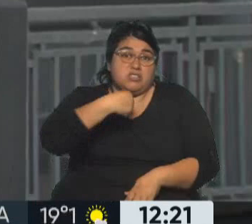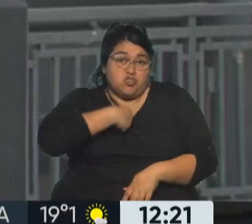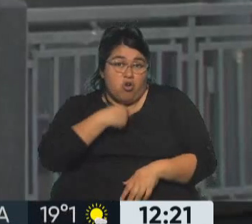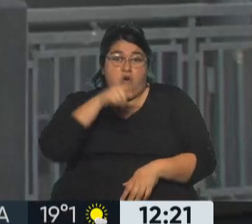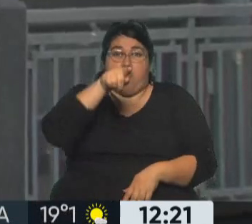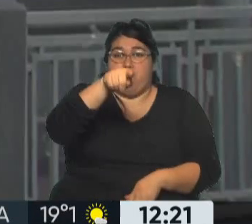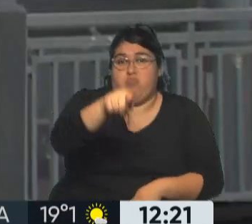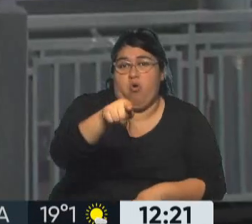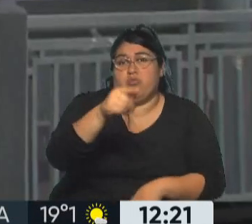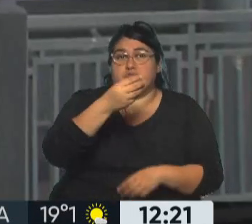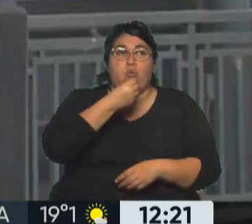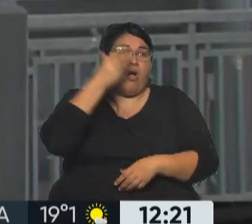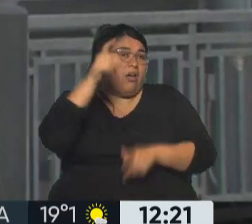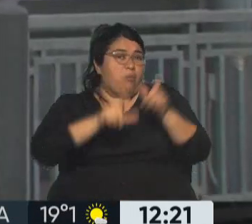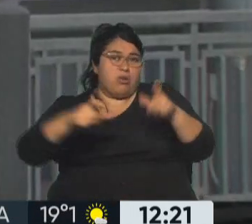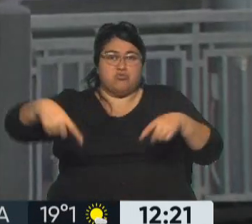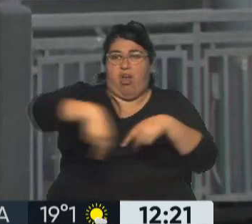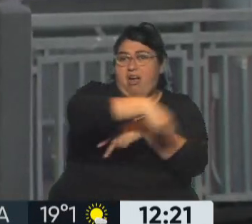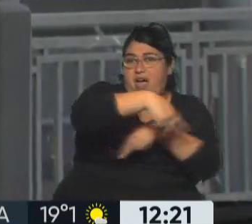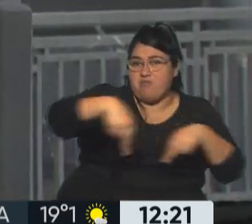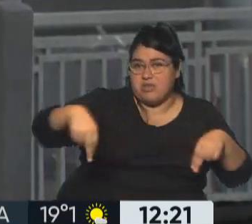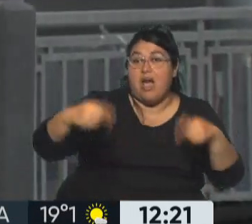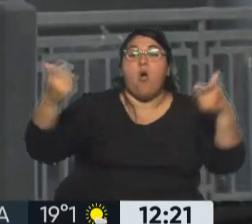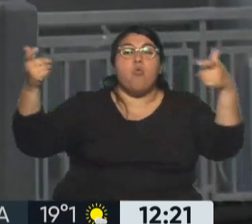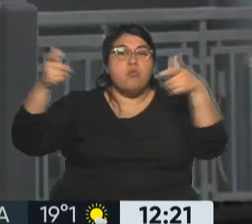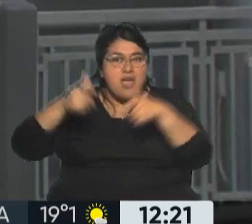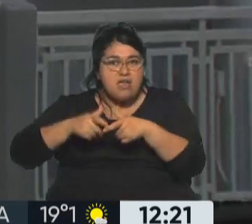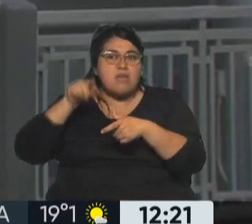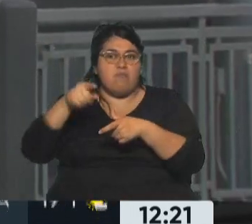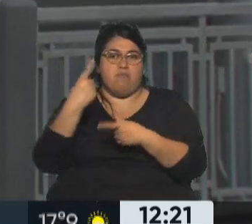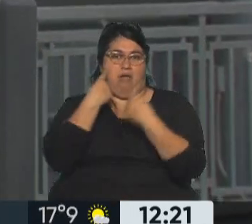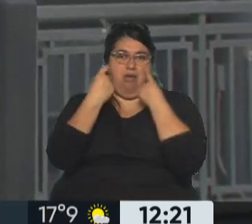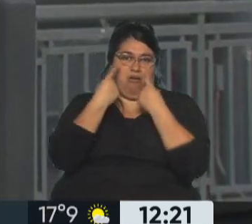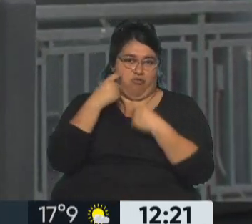puede ser cualquiera de los que está caminando por la calle. Que haya un comité que controle esto. Ustedes.